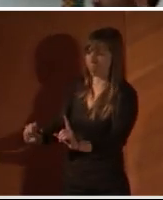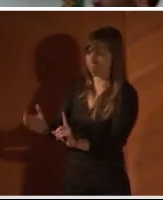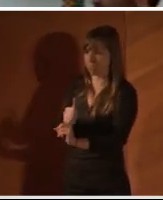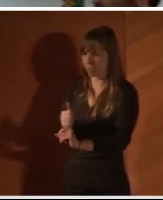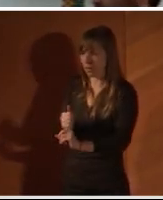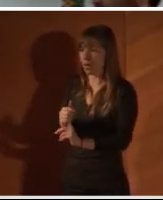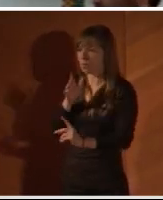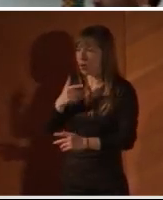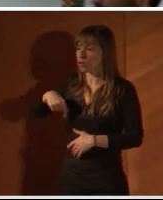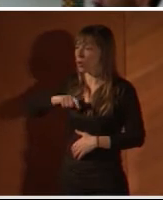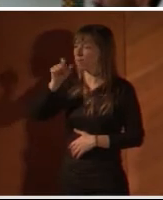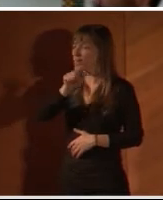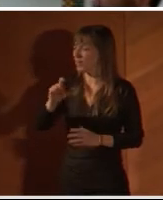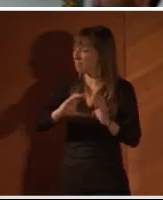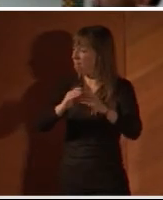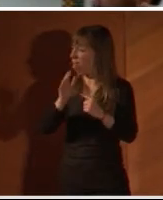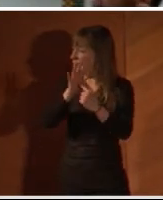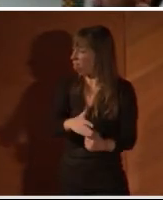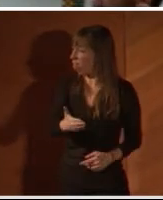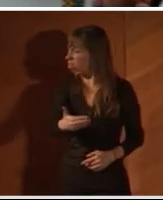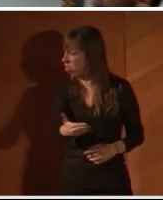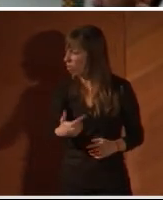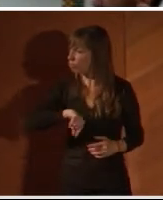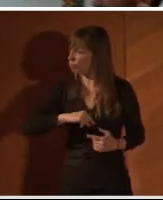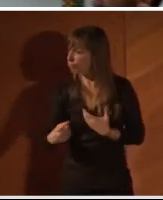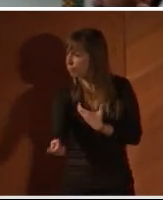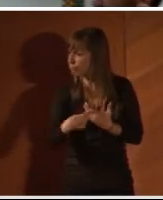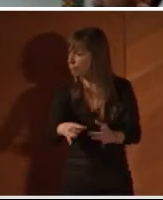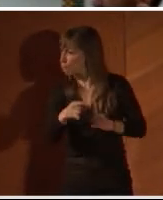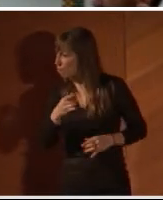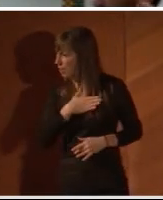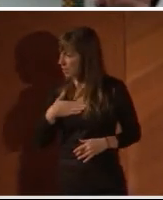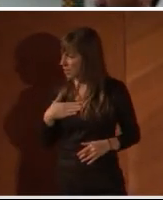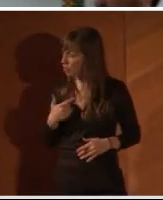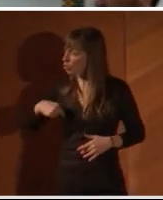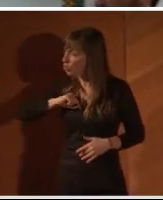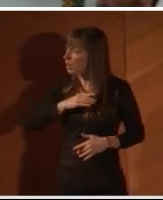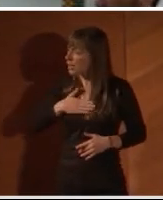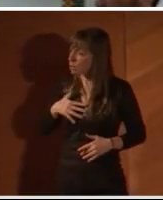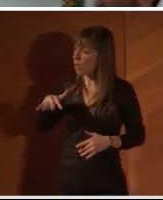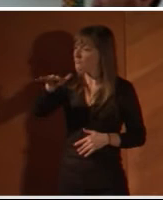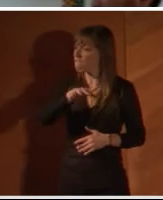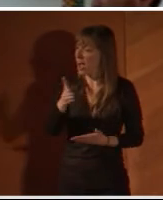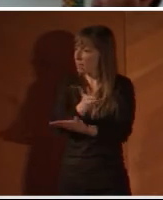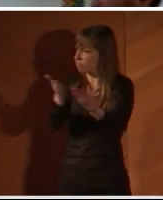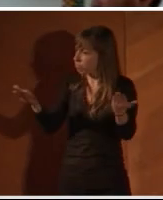más vulnerables, más desmotivados socialmente y más alejados del poder. Debemos trabajar desde los barrios en la